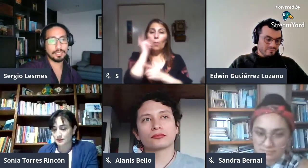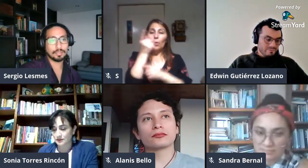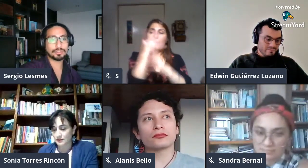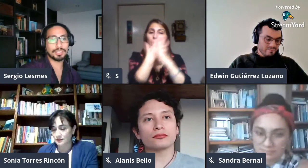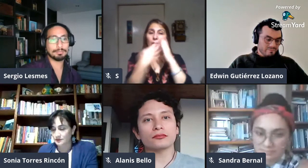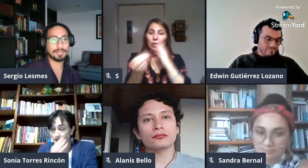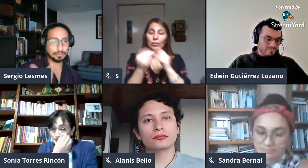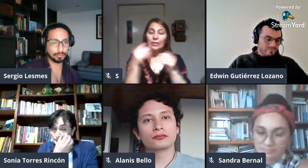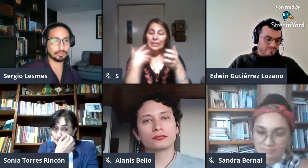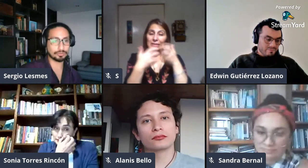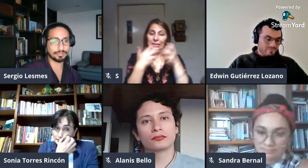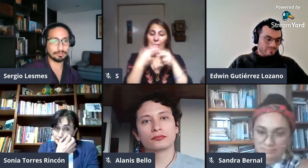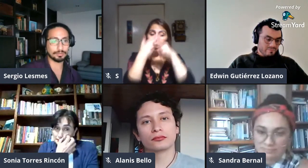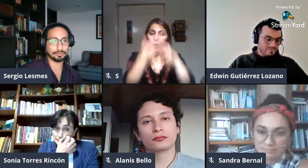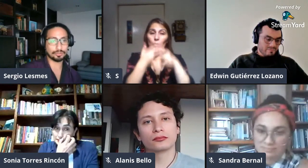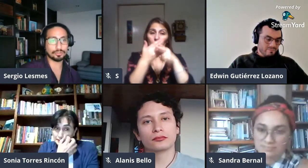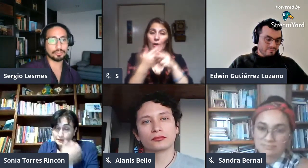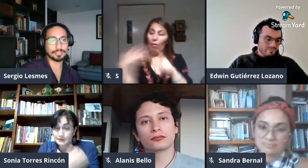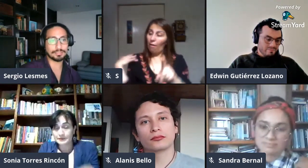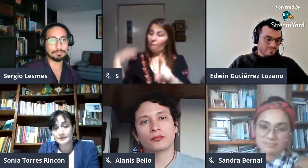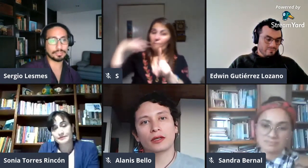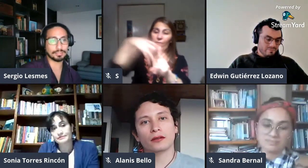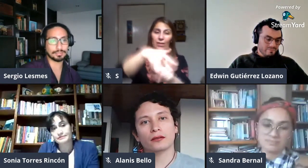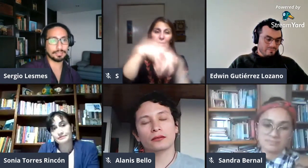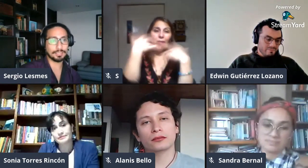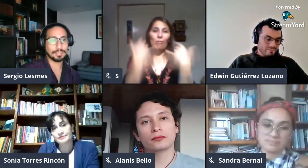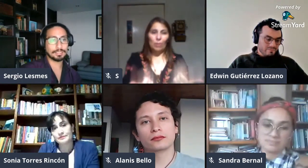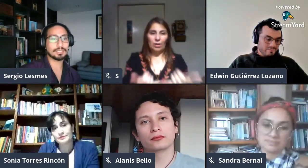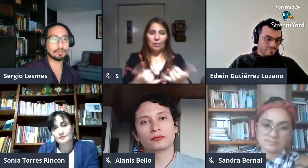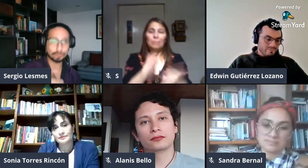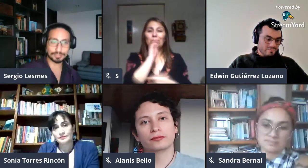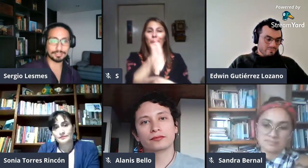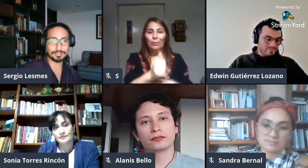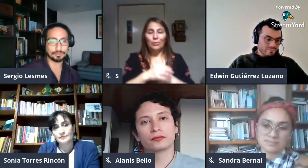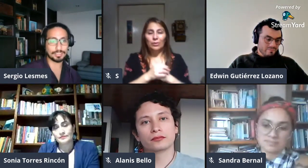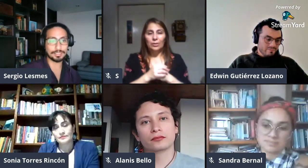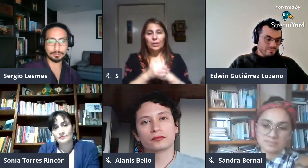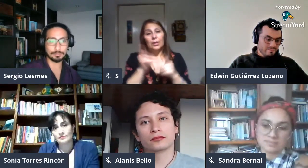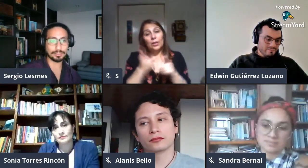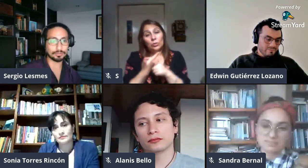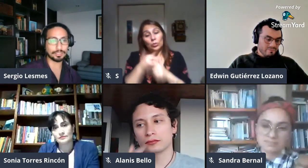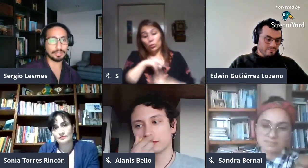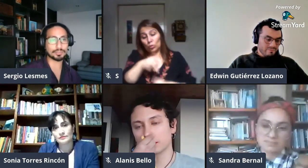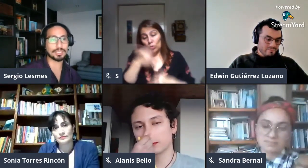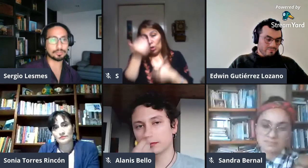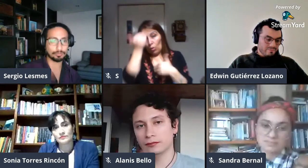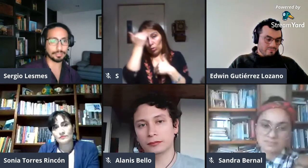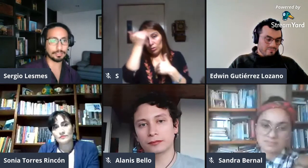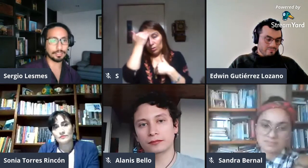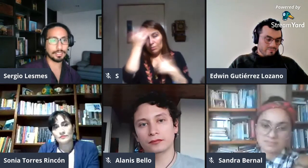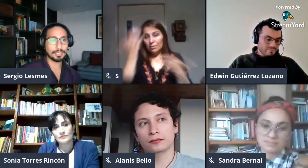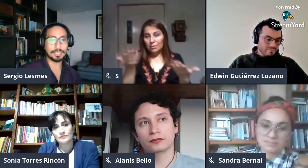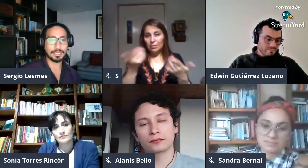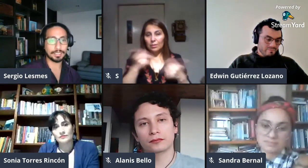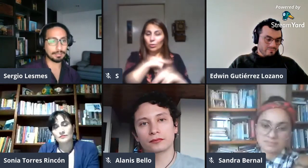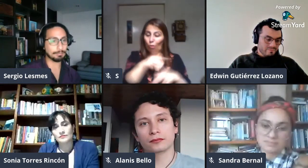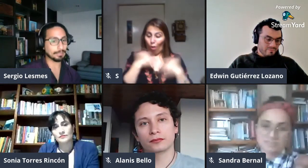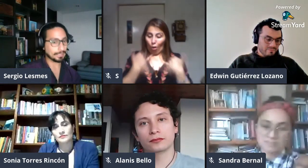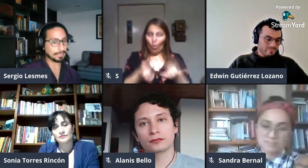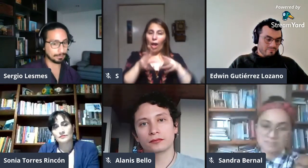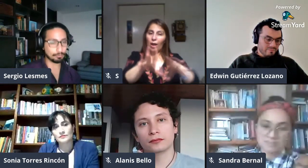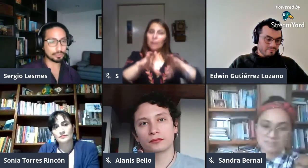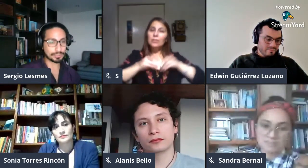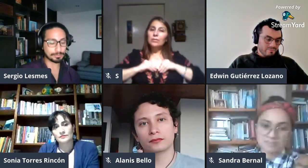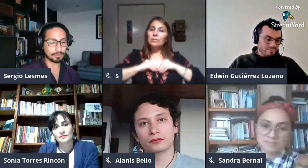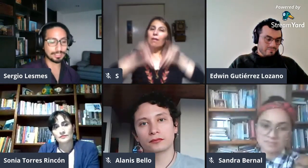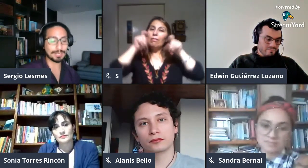cuidado nos tienen pagando el costo en este momento. Entonces yo creo que es importante ser conscientes de eso. O sea, en este momento tenemos que asumir